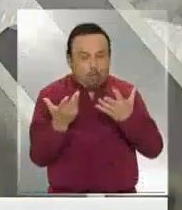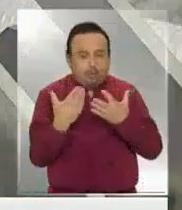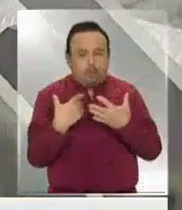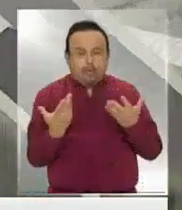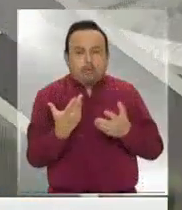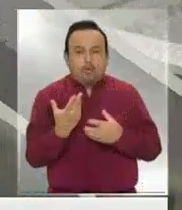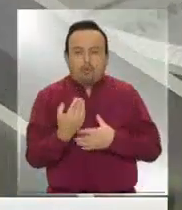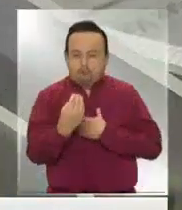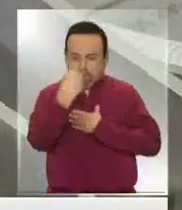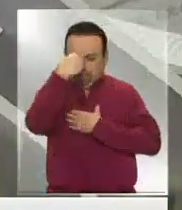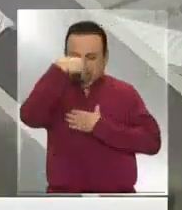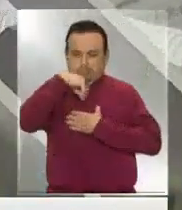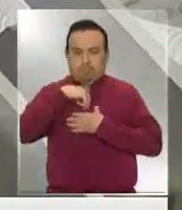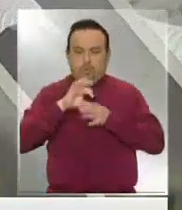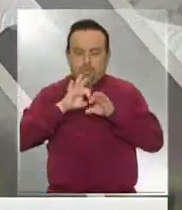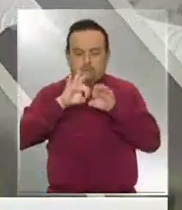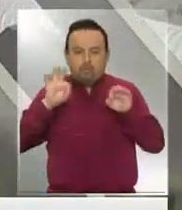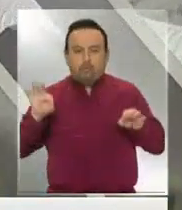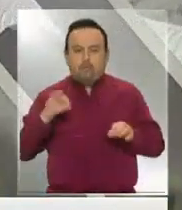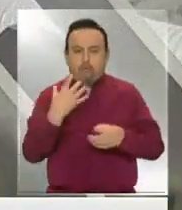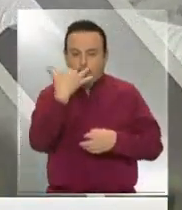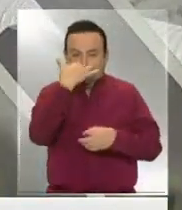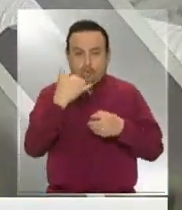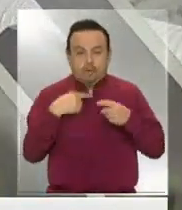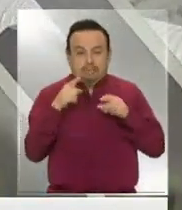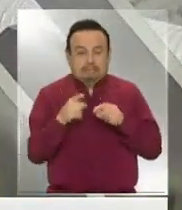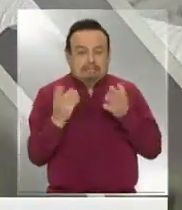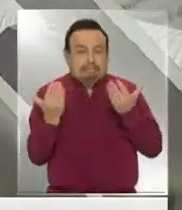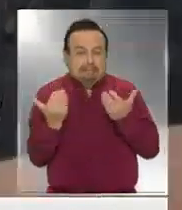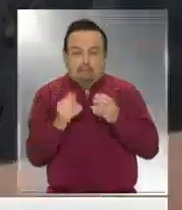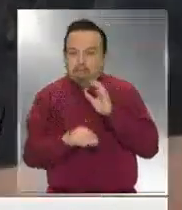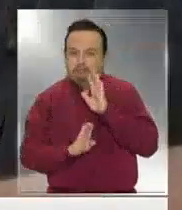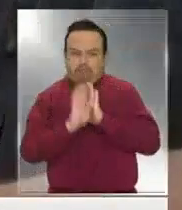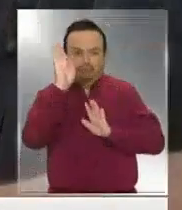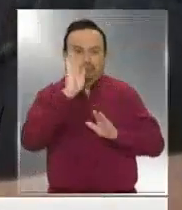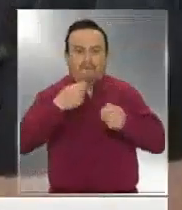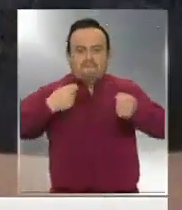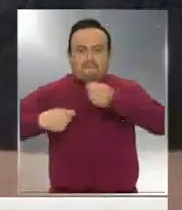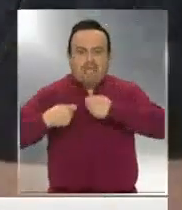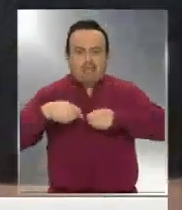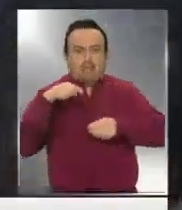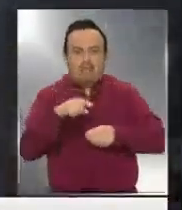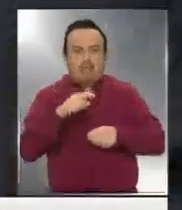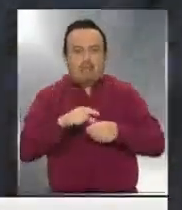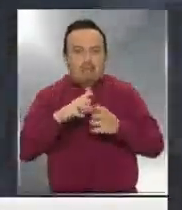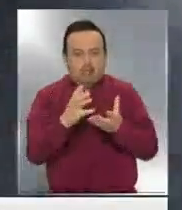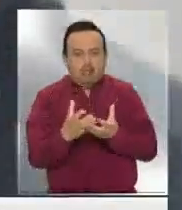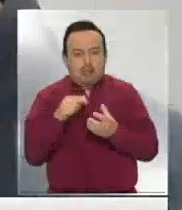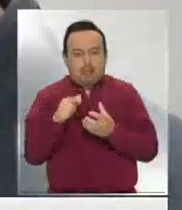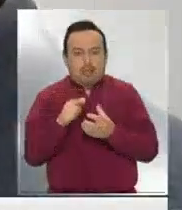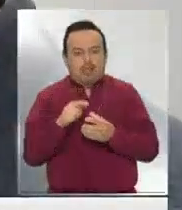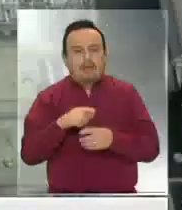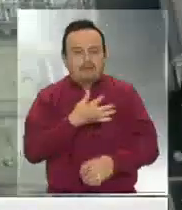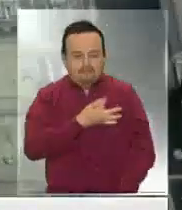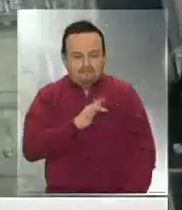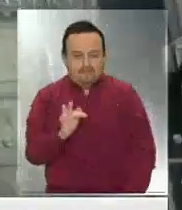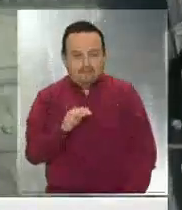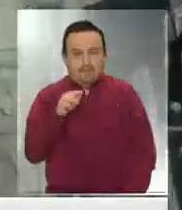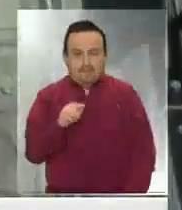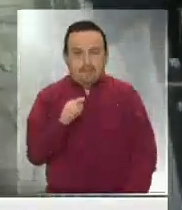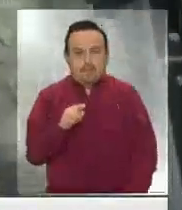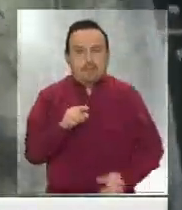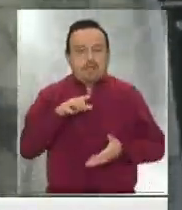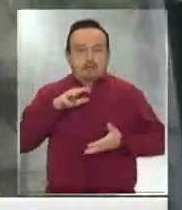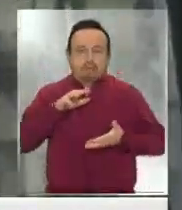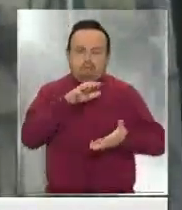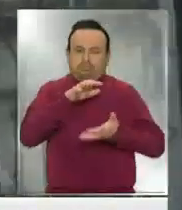la intubación del paciente, la demanda por las máscaras de snorkel se disparó en el mundo. Los equipos producidos por el gigante francés Decathlon han